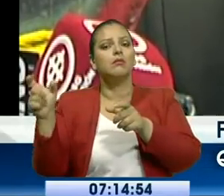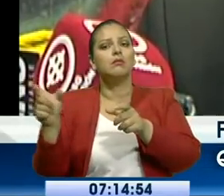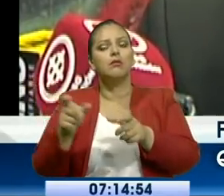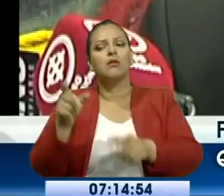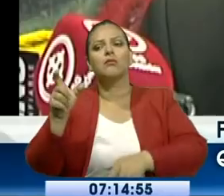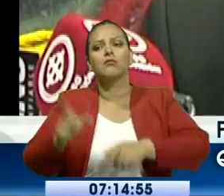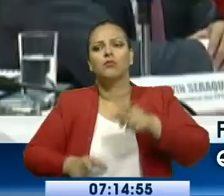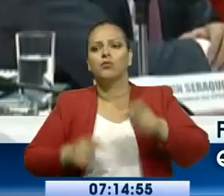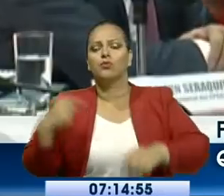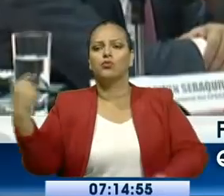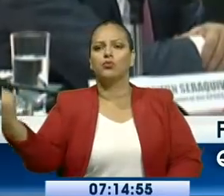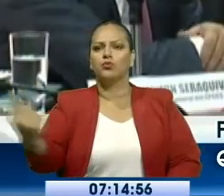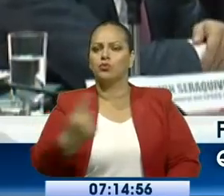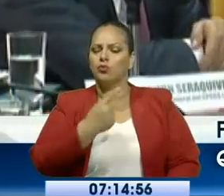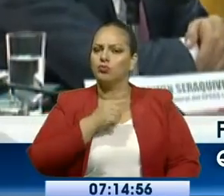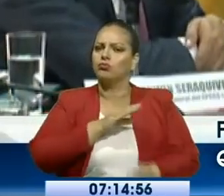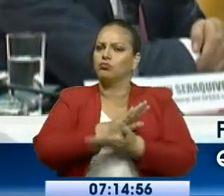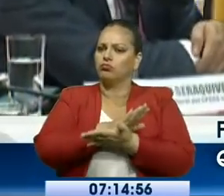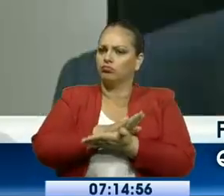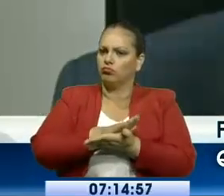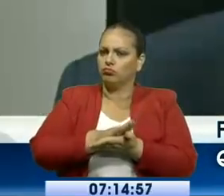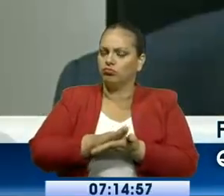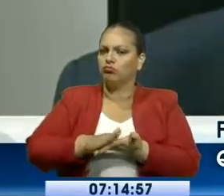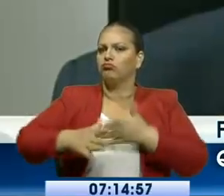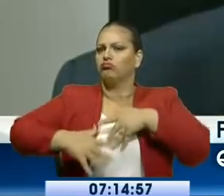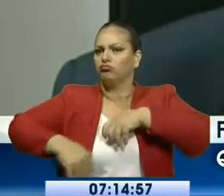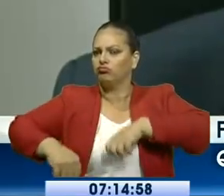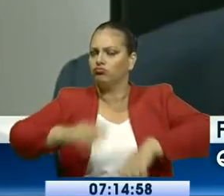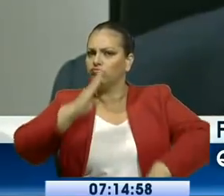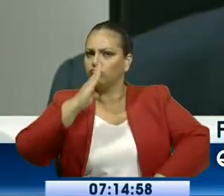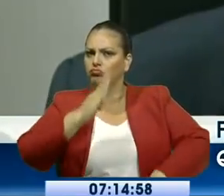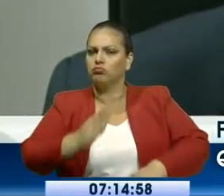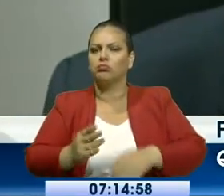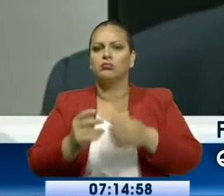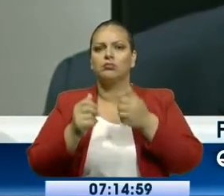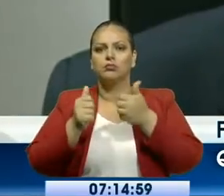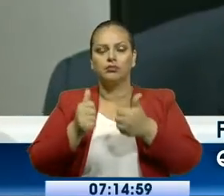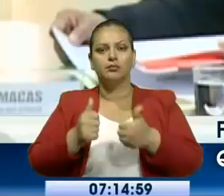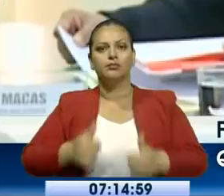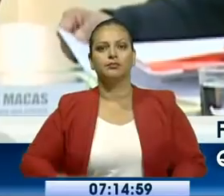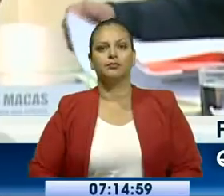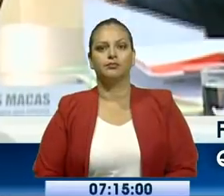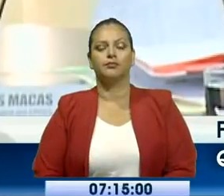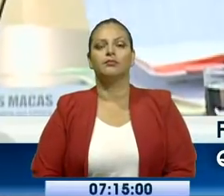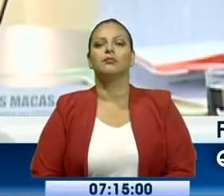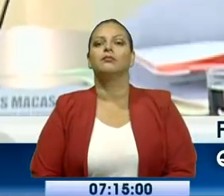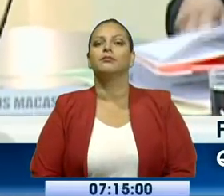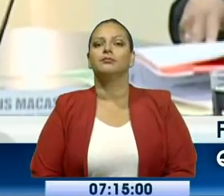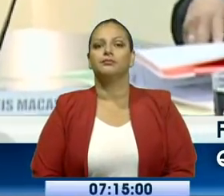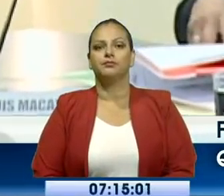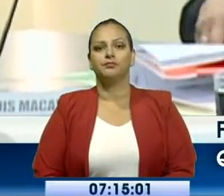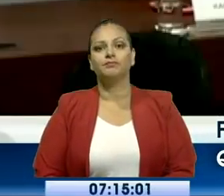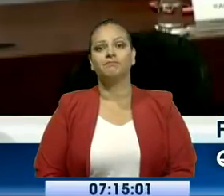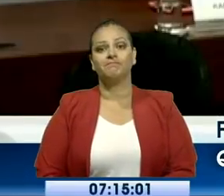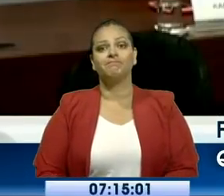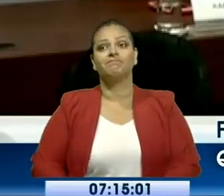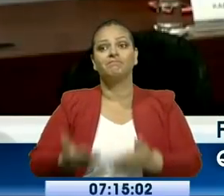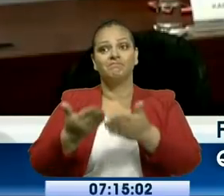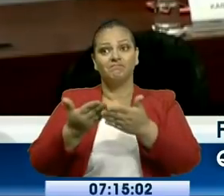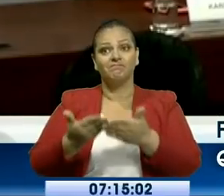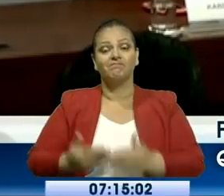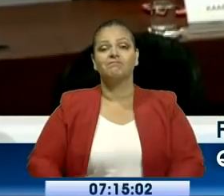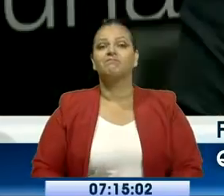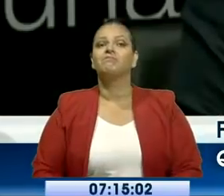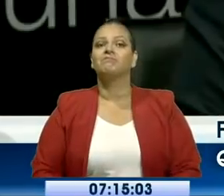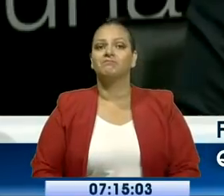nuestras acciones. A propósito del consejo que ha puesto el dedo en la llaga, Dentro del proceso de socialización de las denuncias en